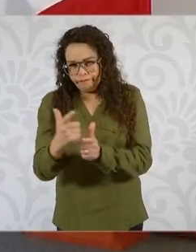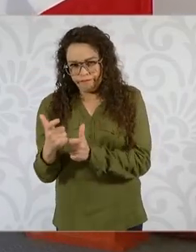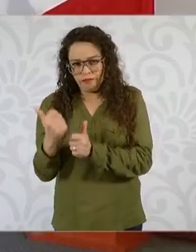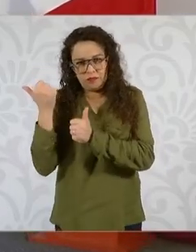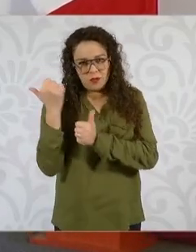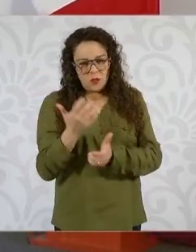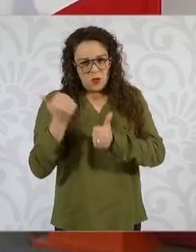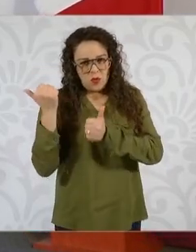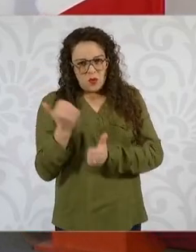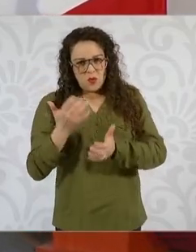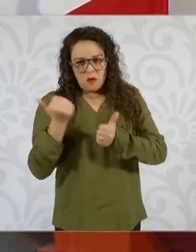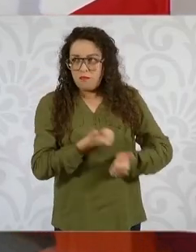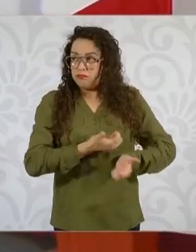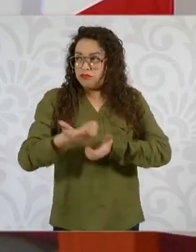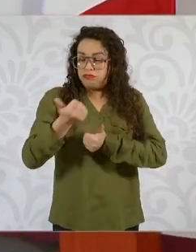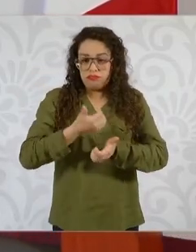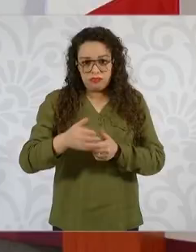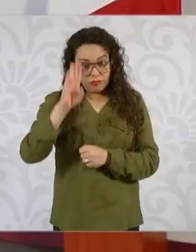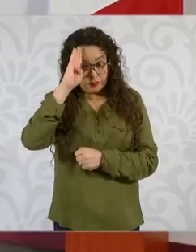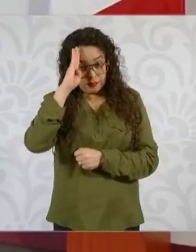estos